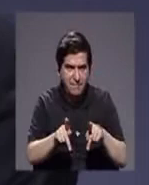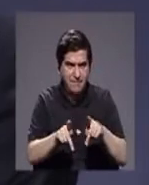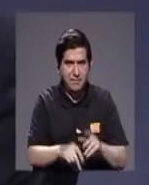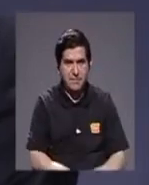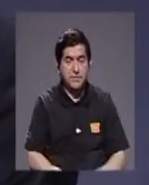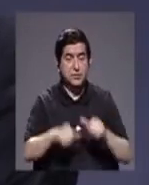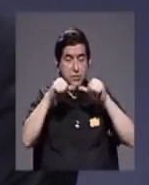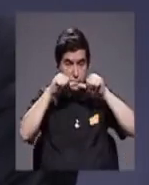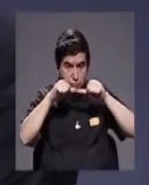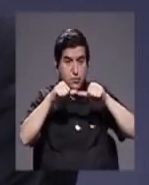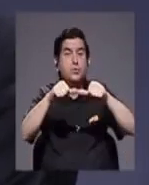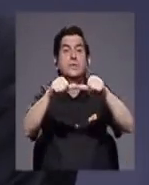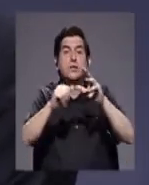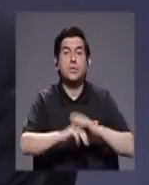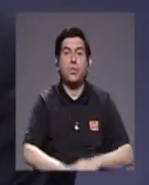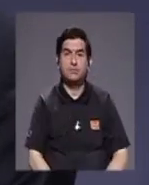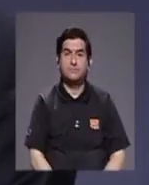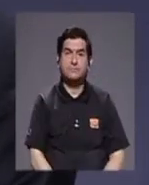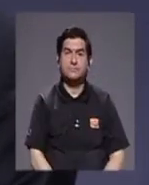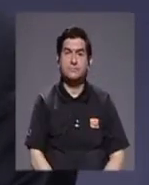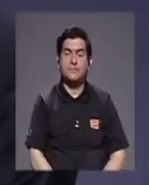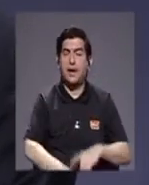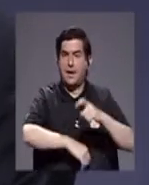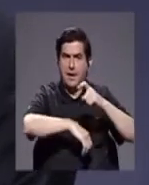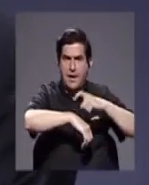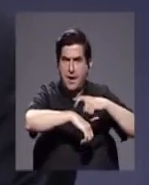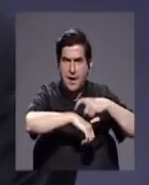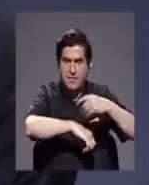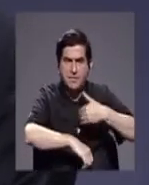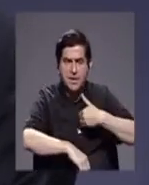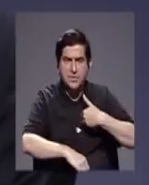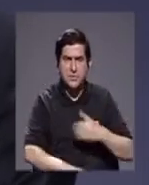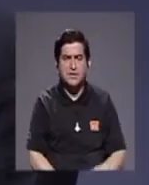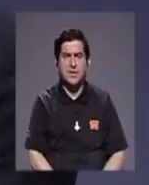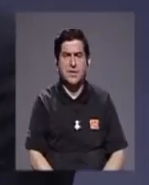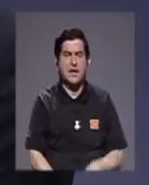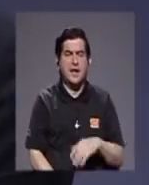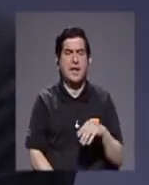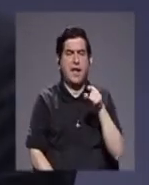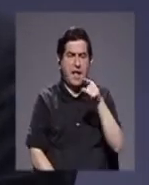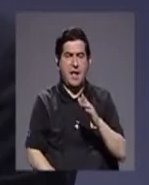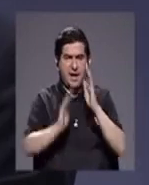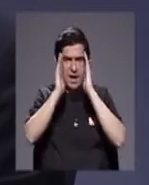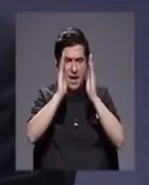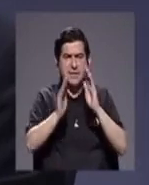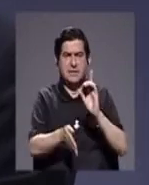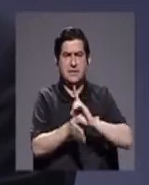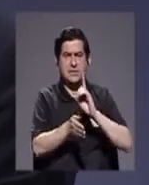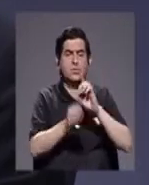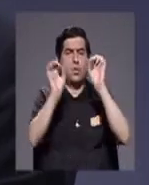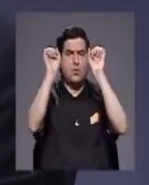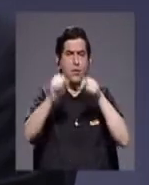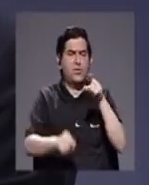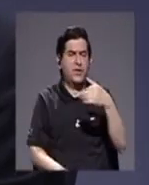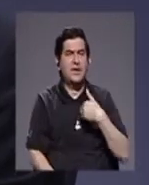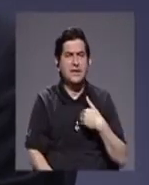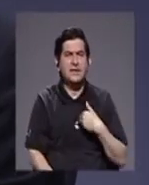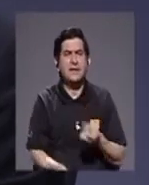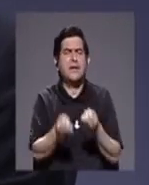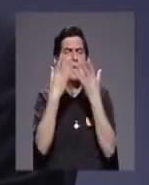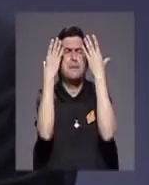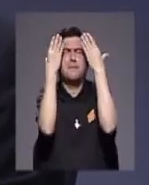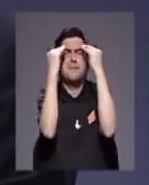manera continua. Entonces, en el momento que tengamos la interconsulta con el médico, ya el médico podría contar con una cantidad